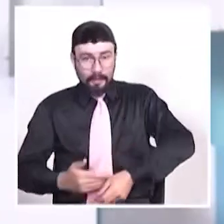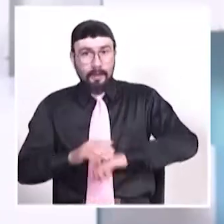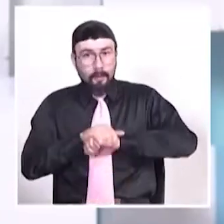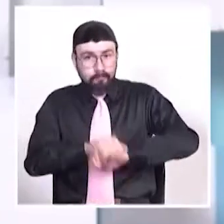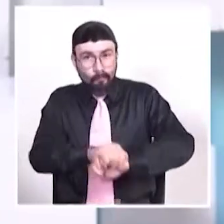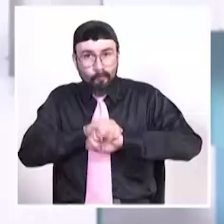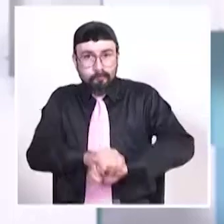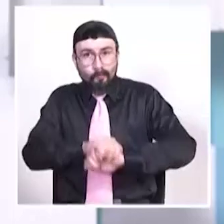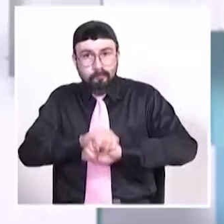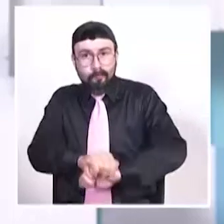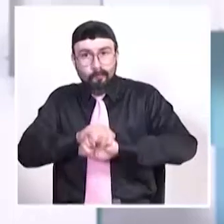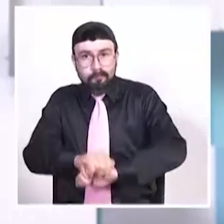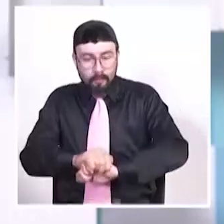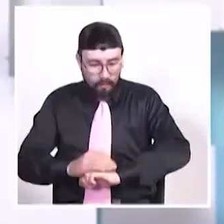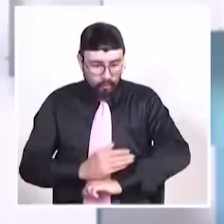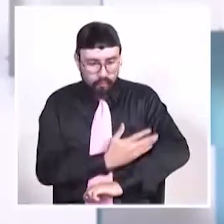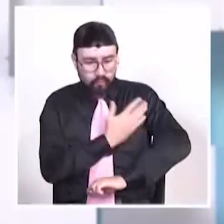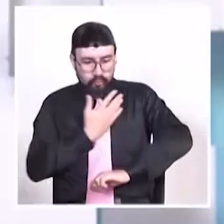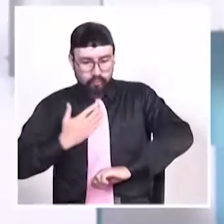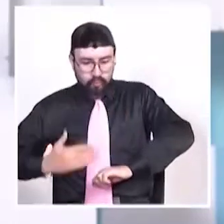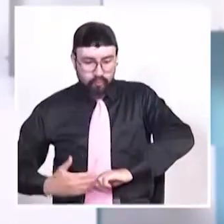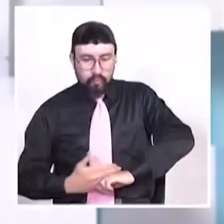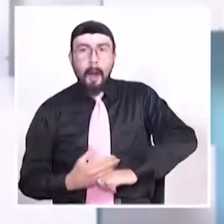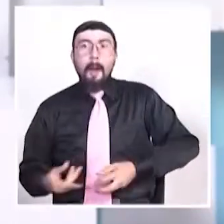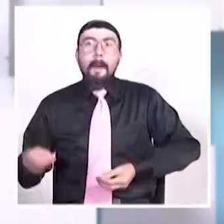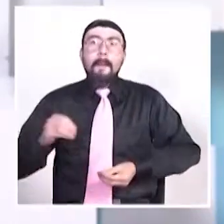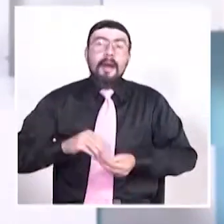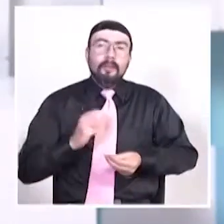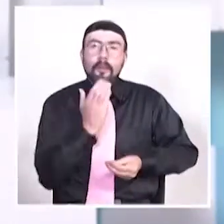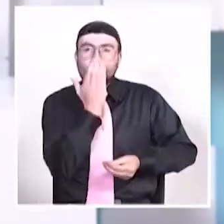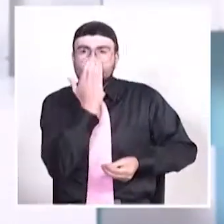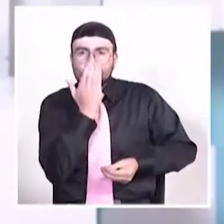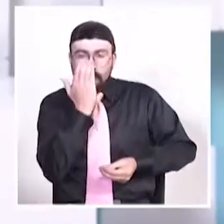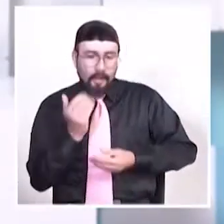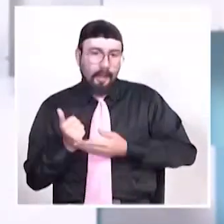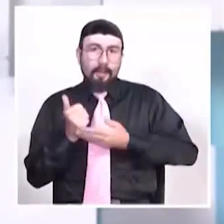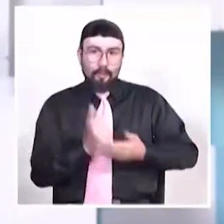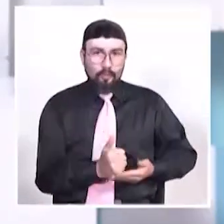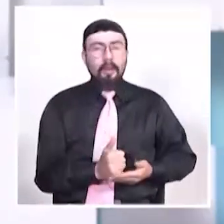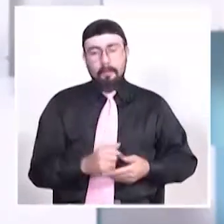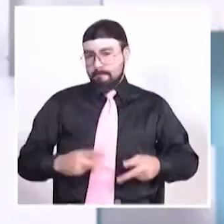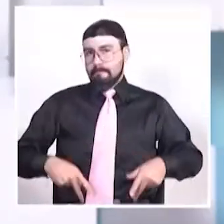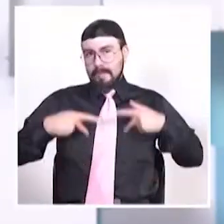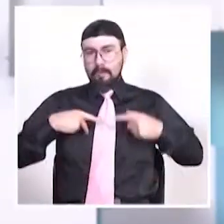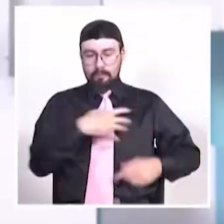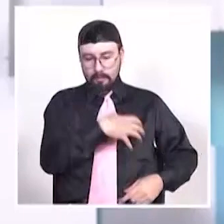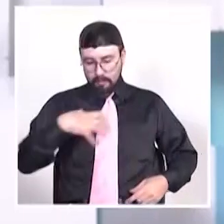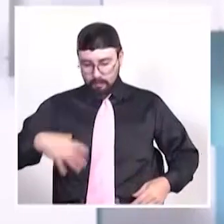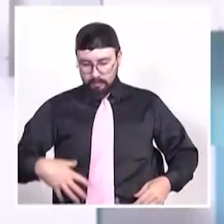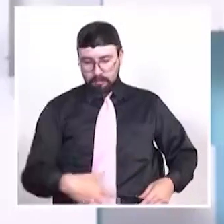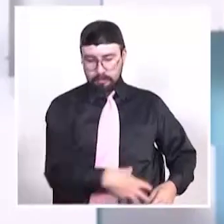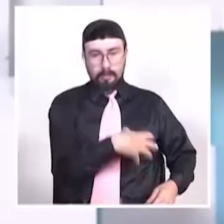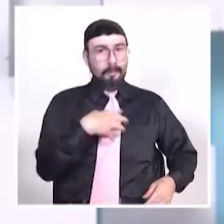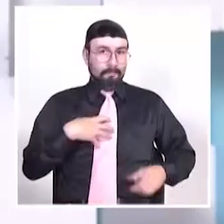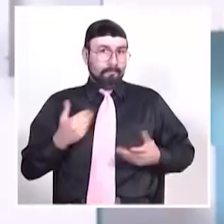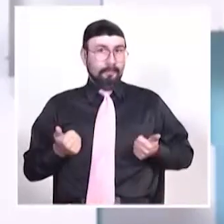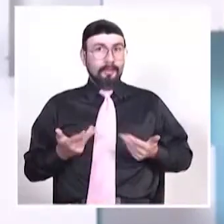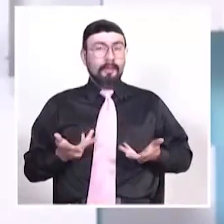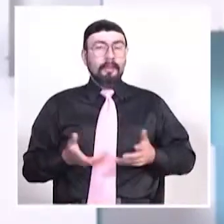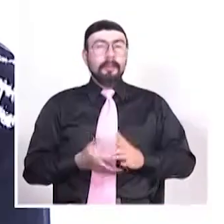compresiones torácicas vaya oxigenada y mantenga entonces vivos esos órganos mencionados anteriormente.